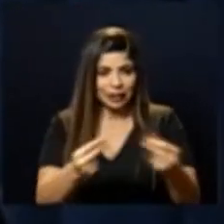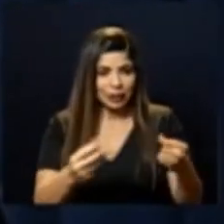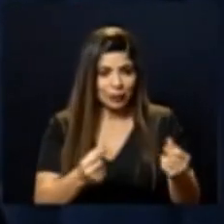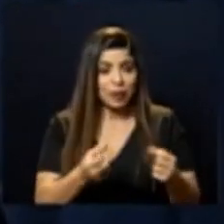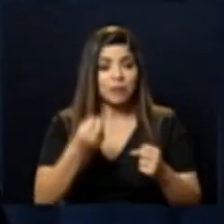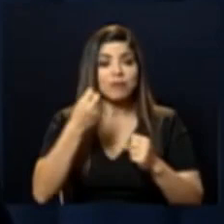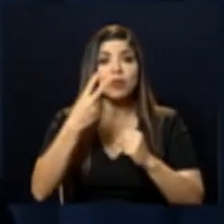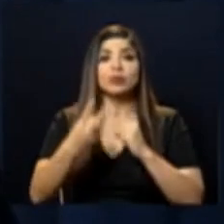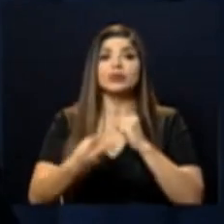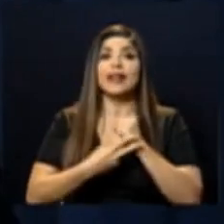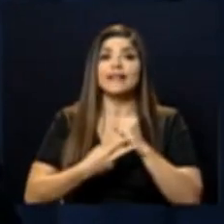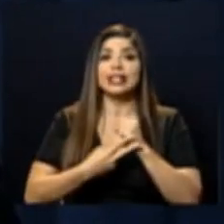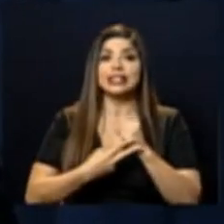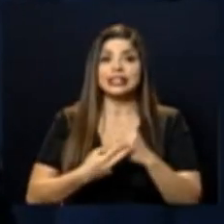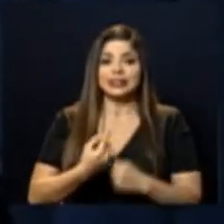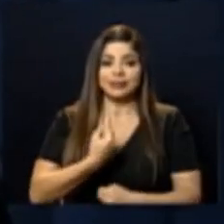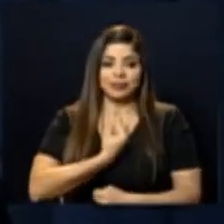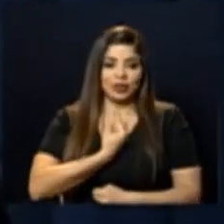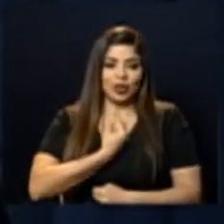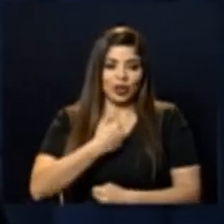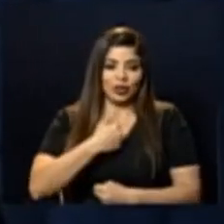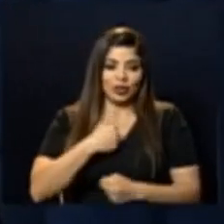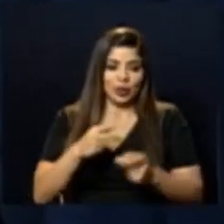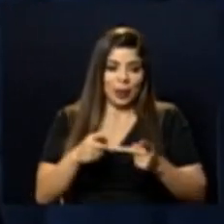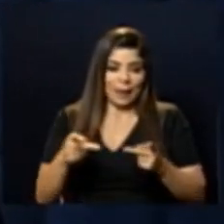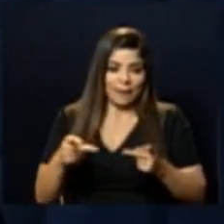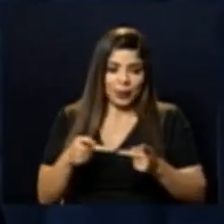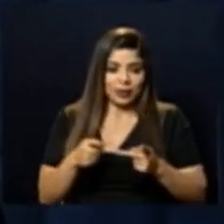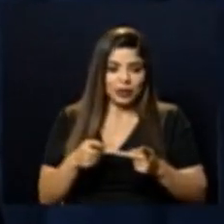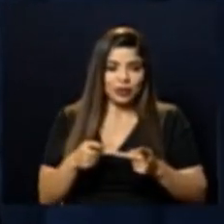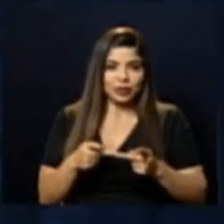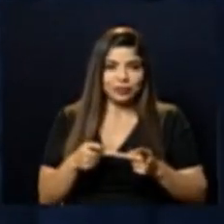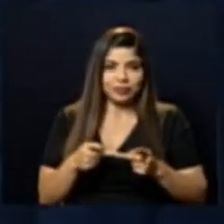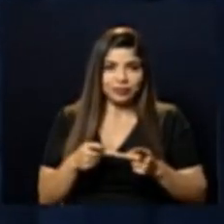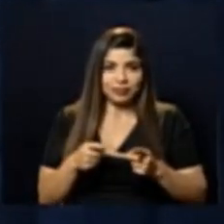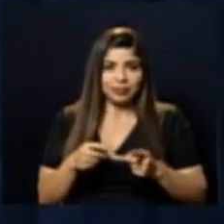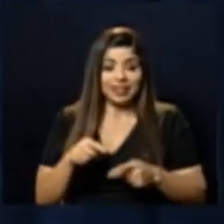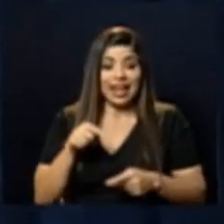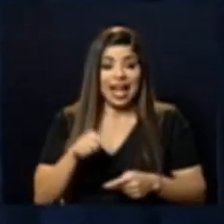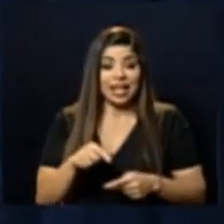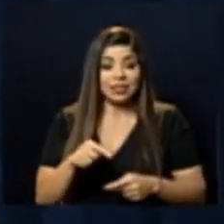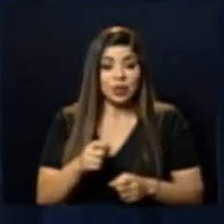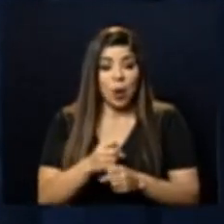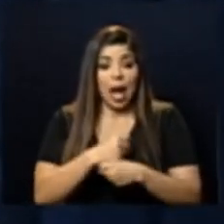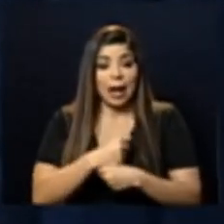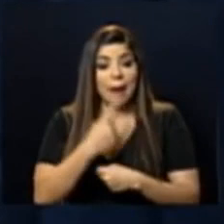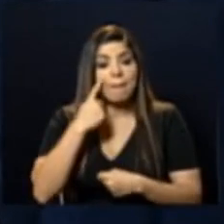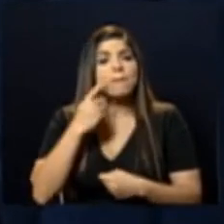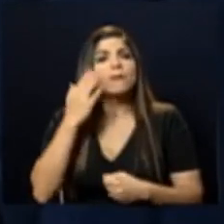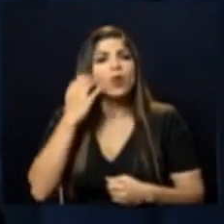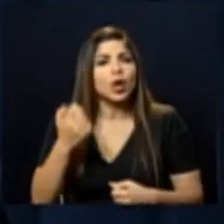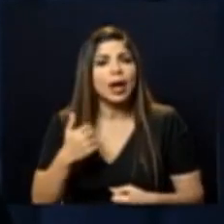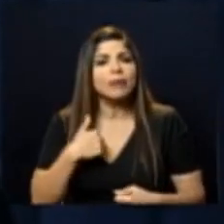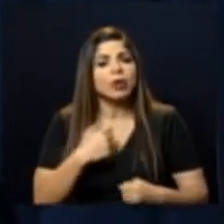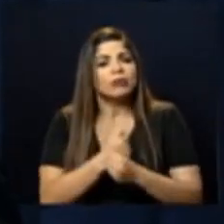veces en la soledad del cargo. Esto se hace por amor a las